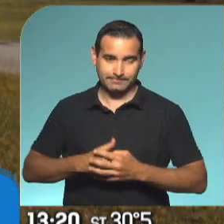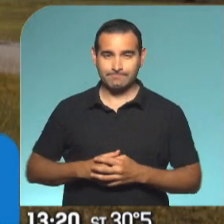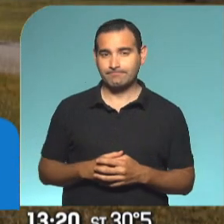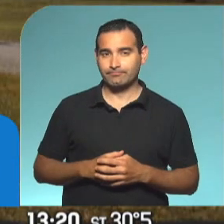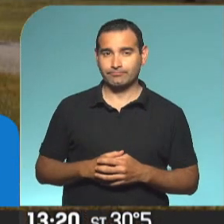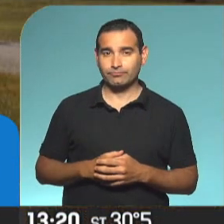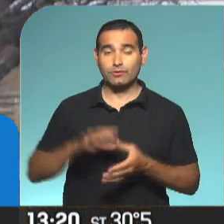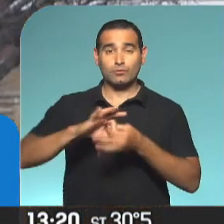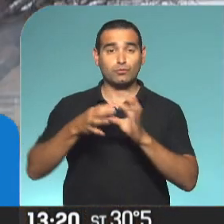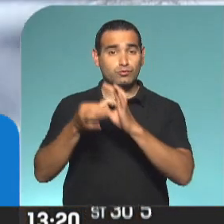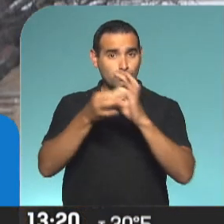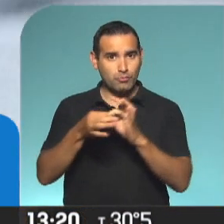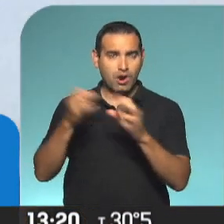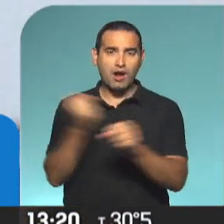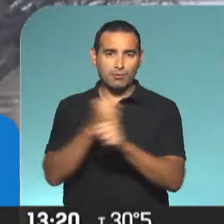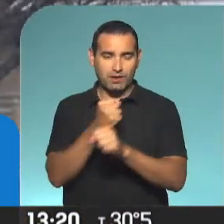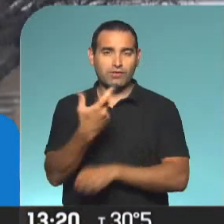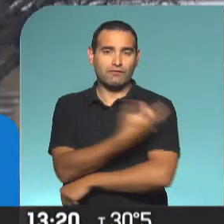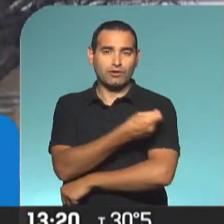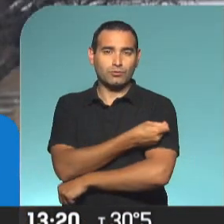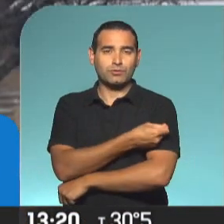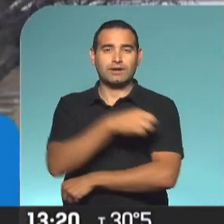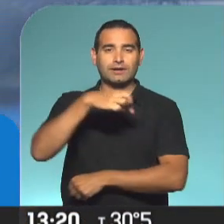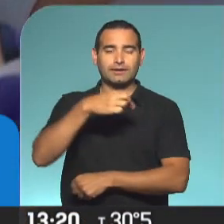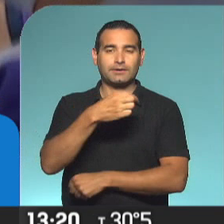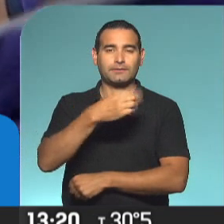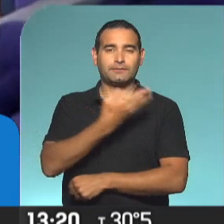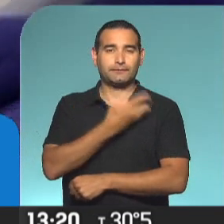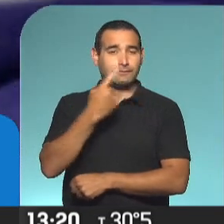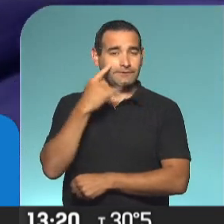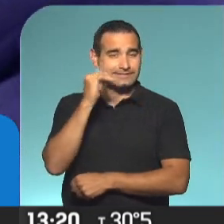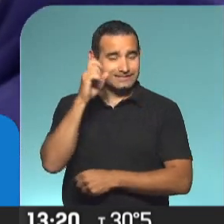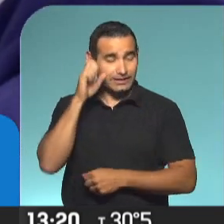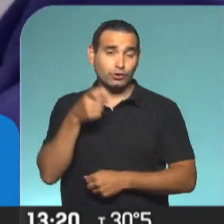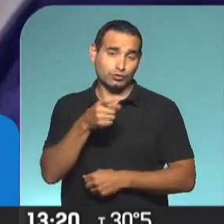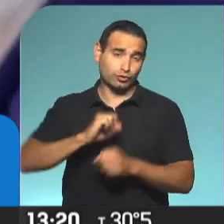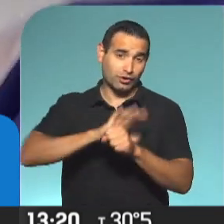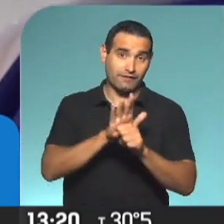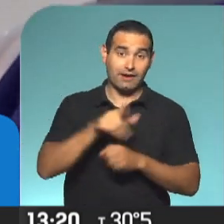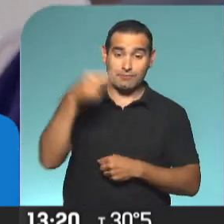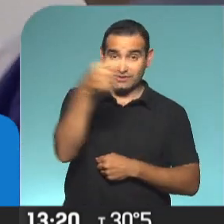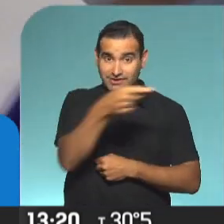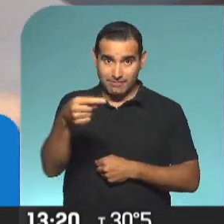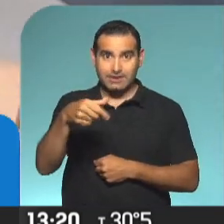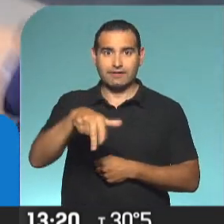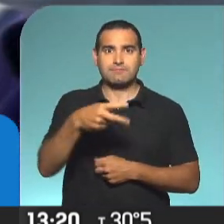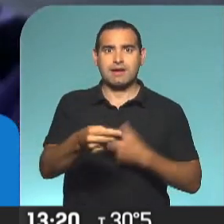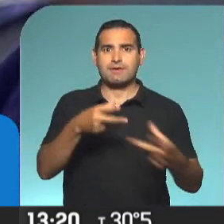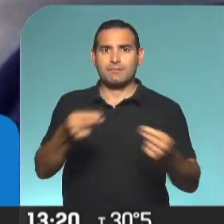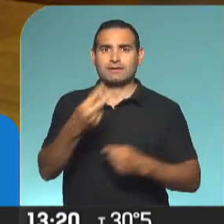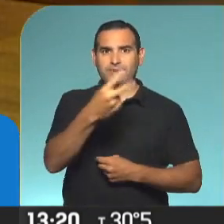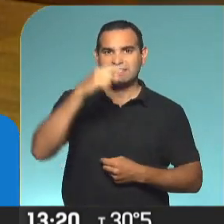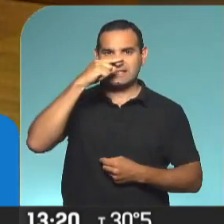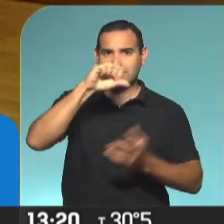La Unión Europea aprobó la vacuna de Pfizer contra la COVID-19 y comenzará a aplicarla la semana próxima en 27 estados del